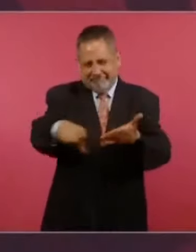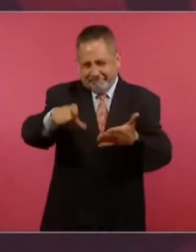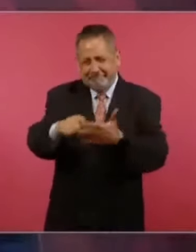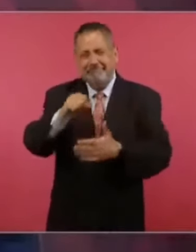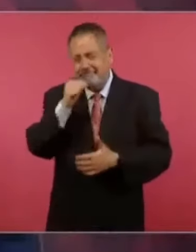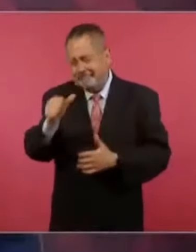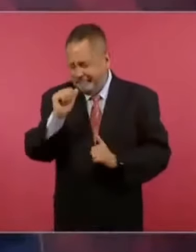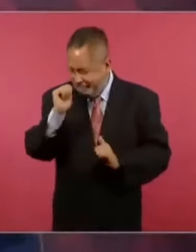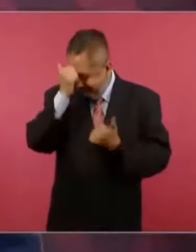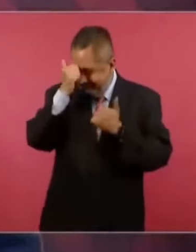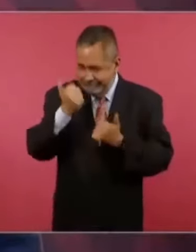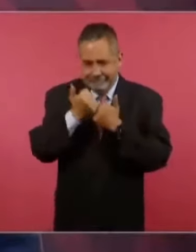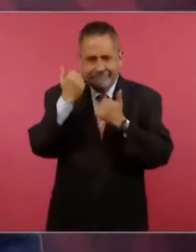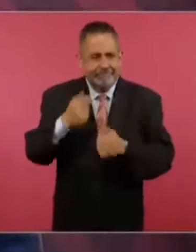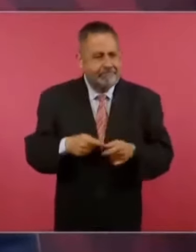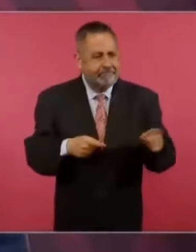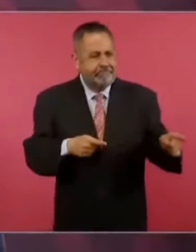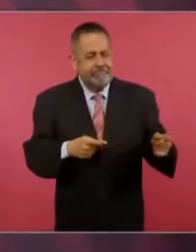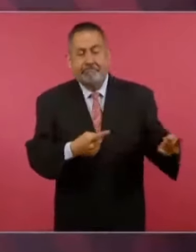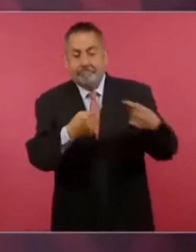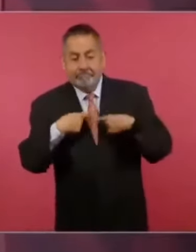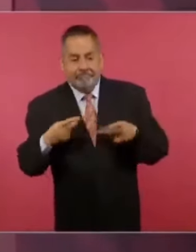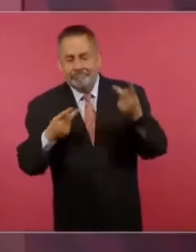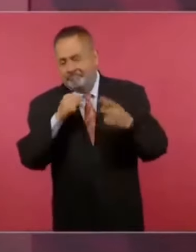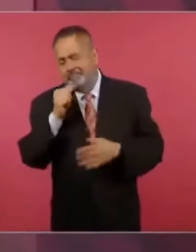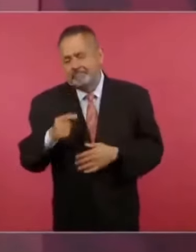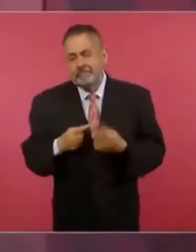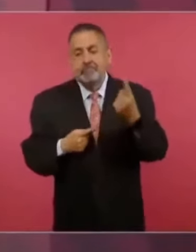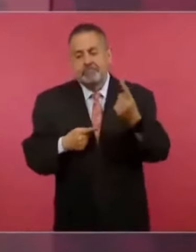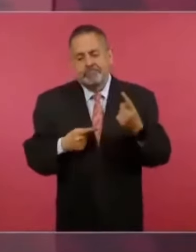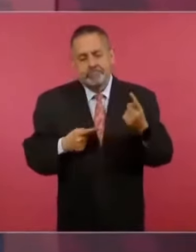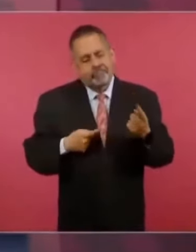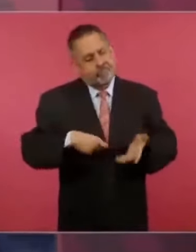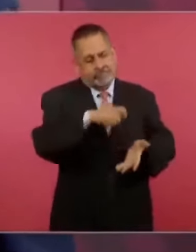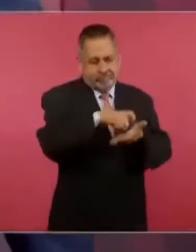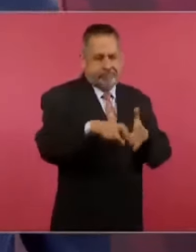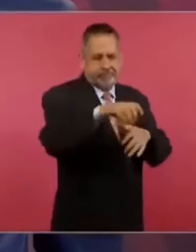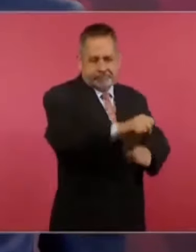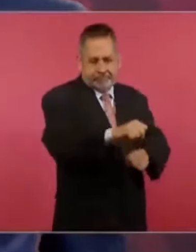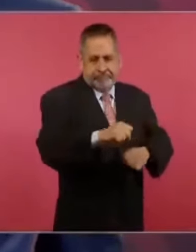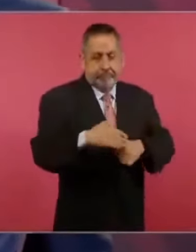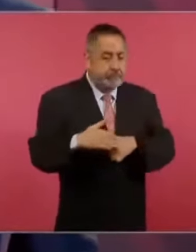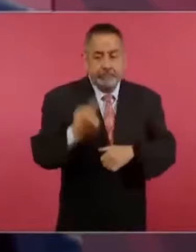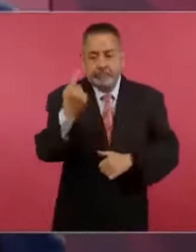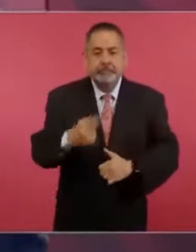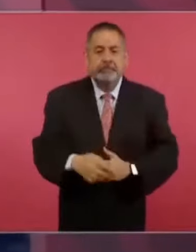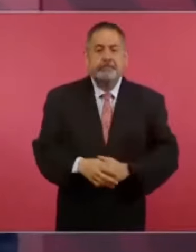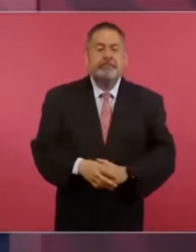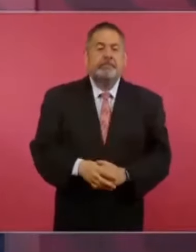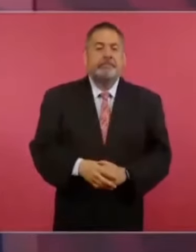pero no nos las iban a vender las tres, porque